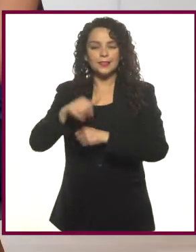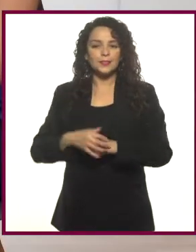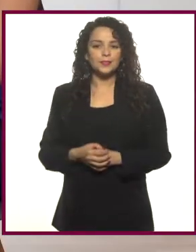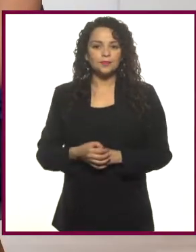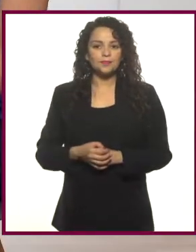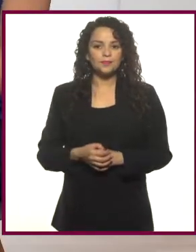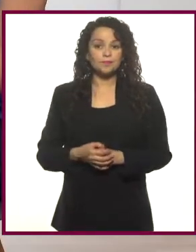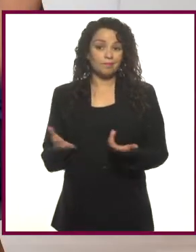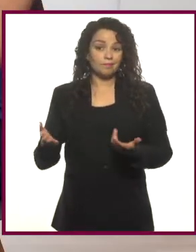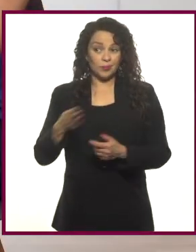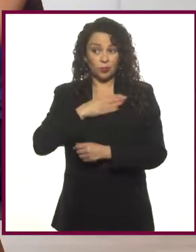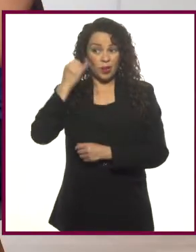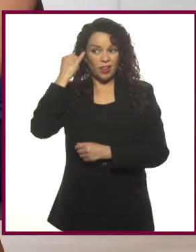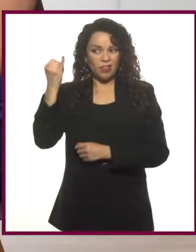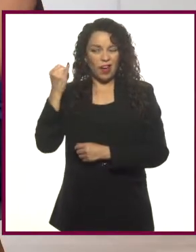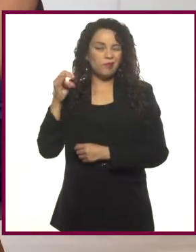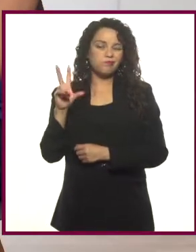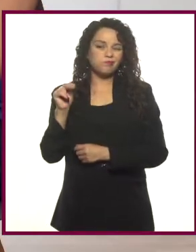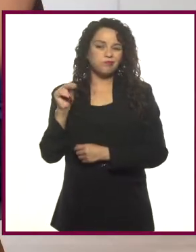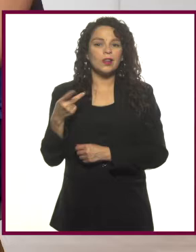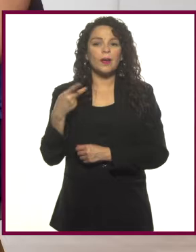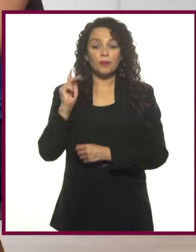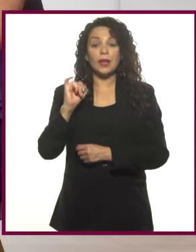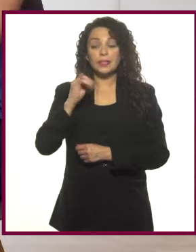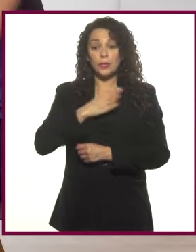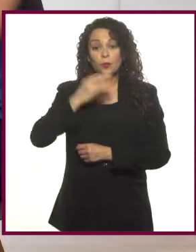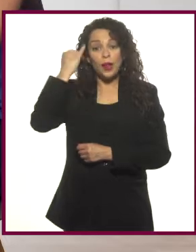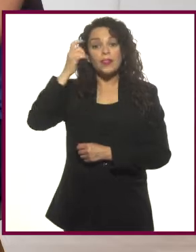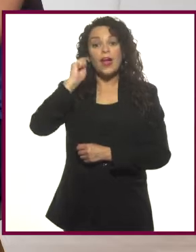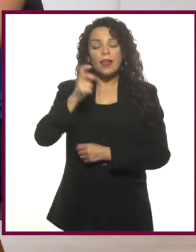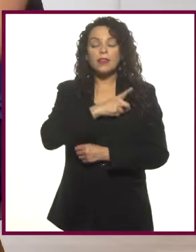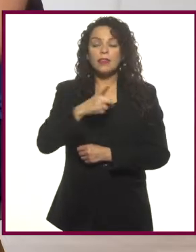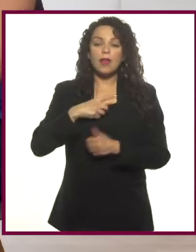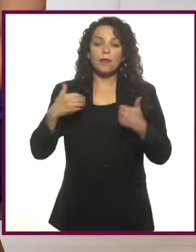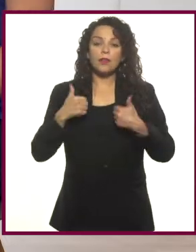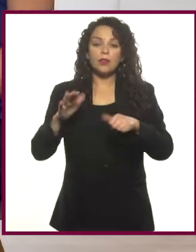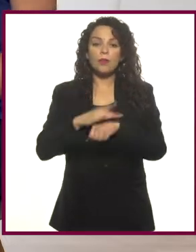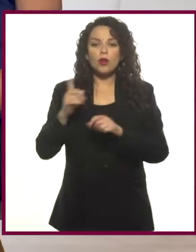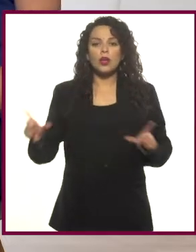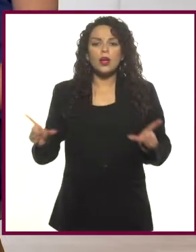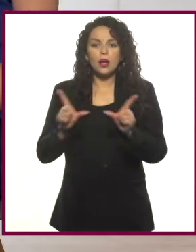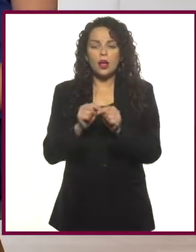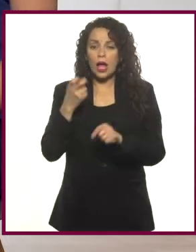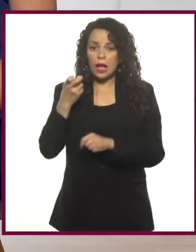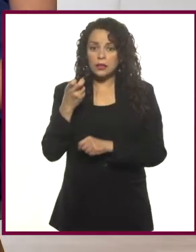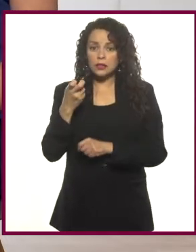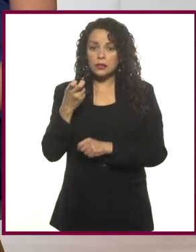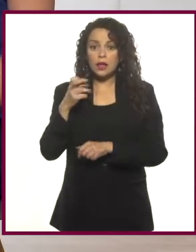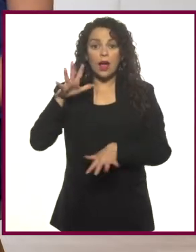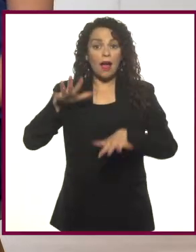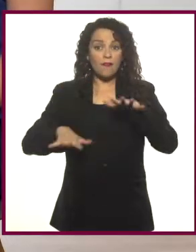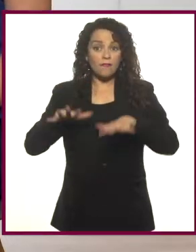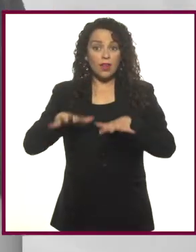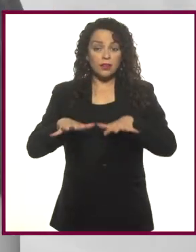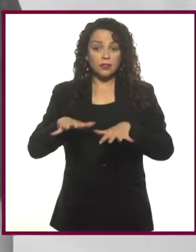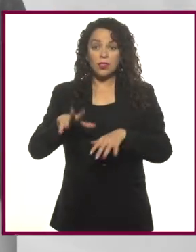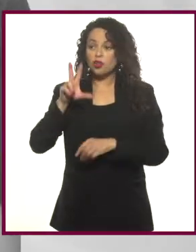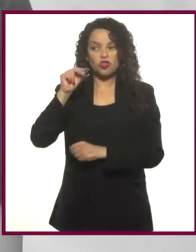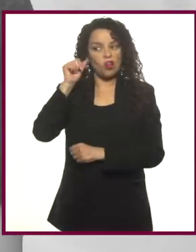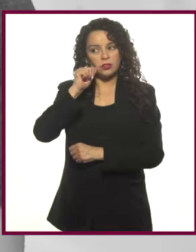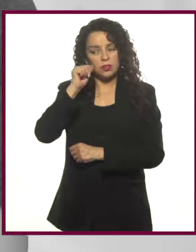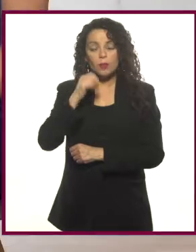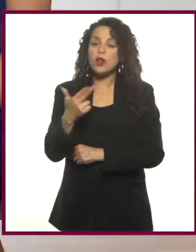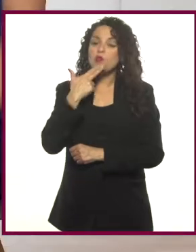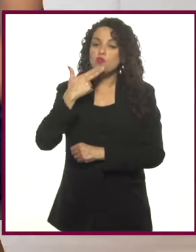nada. En realidad no era una muy buena idea. Lo que sí es una buena idea es entender por qué la síntesis es un recurso que a veces,